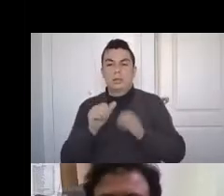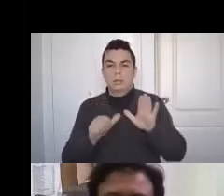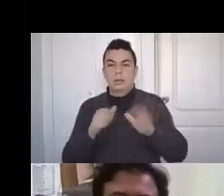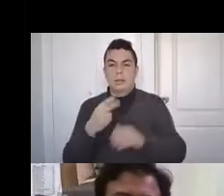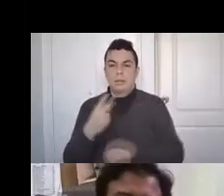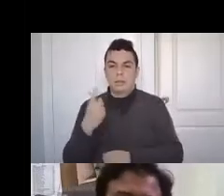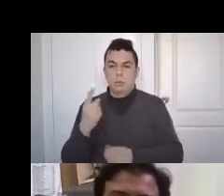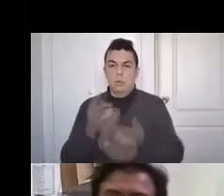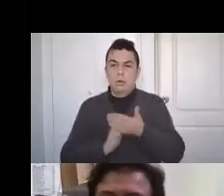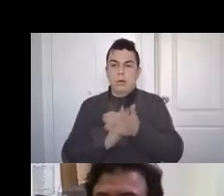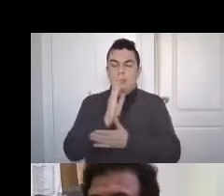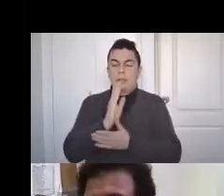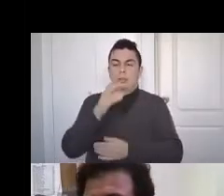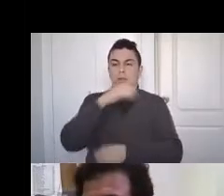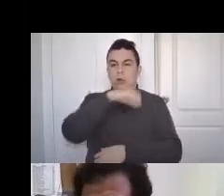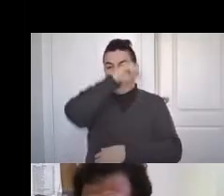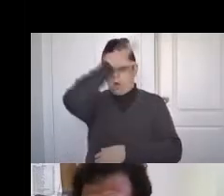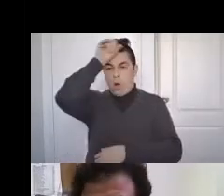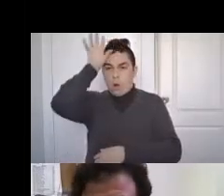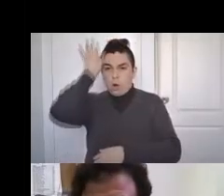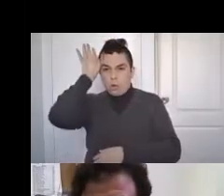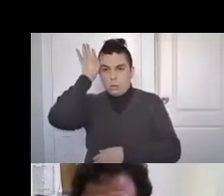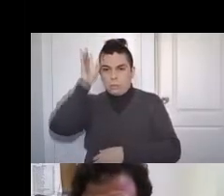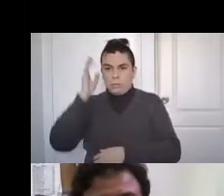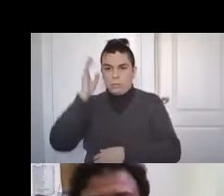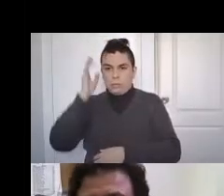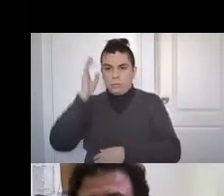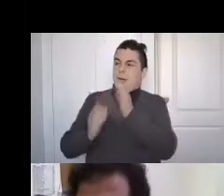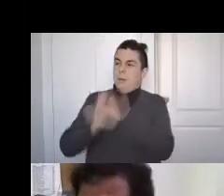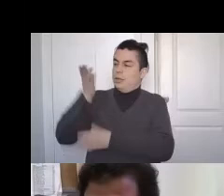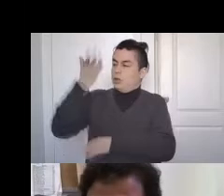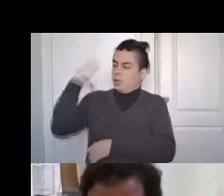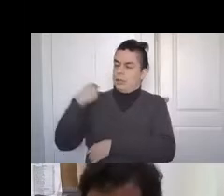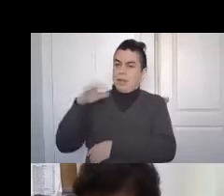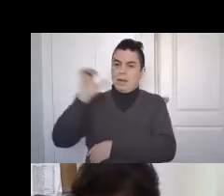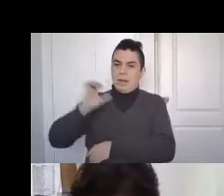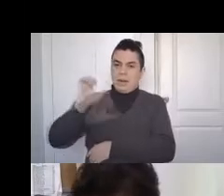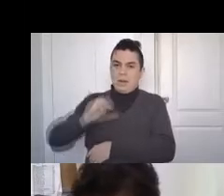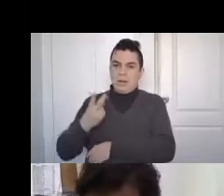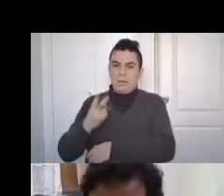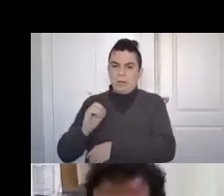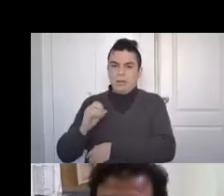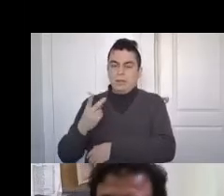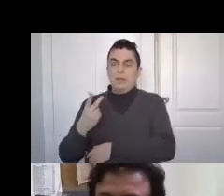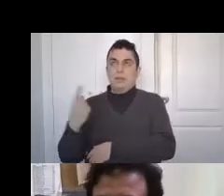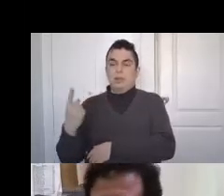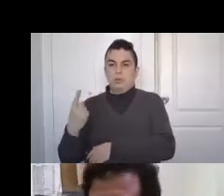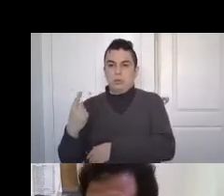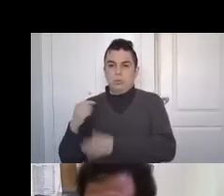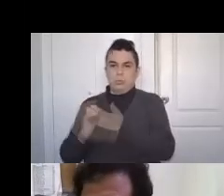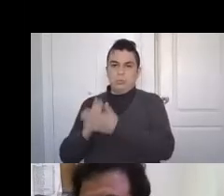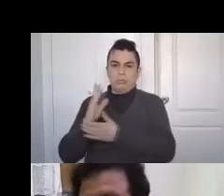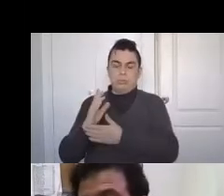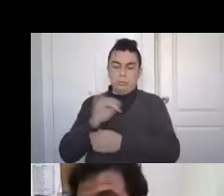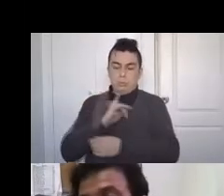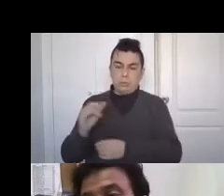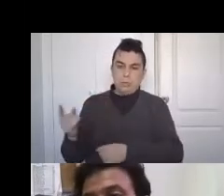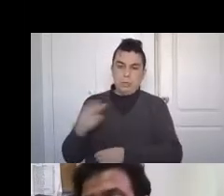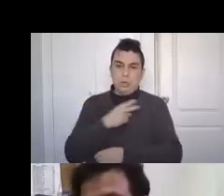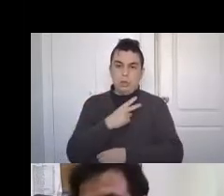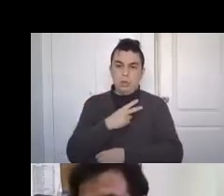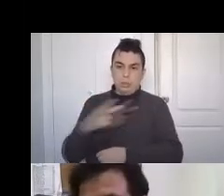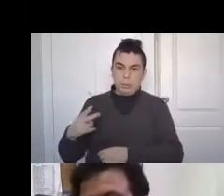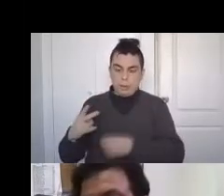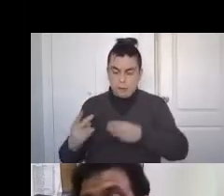Colombia, y que está dando vuelta desde enero del 2021. No es que apareció hace 2 semanas, ¿sí? Sino que hace 2 semanas se